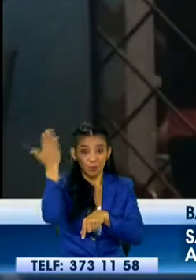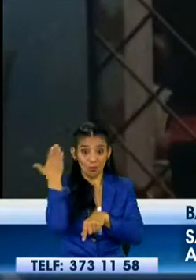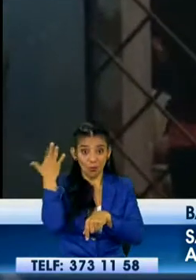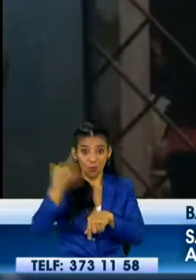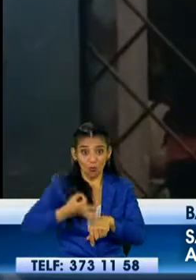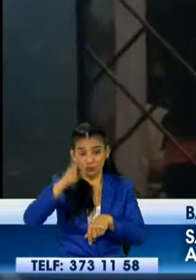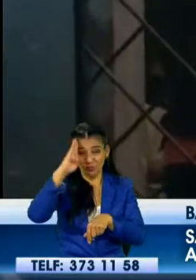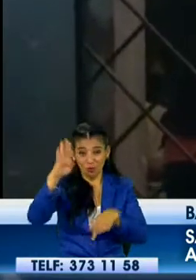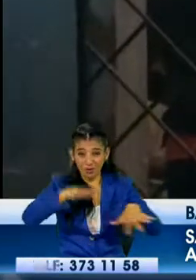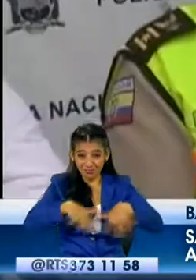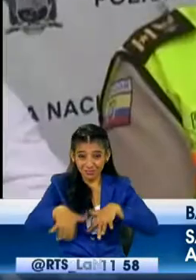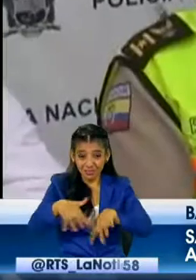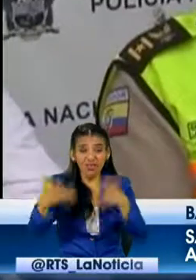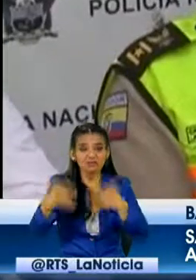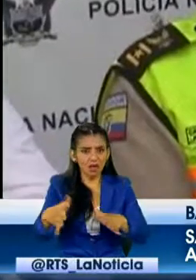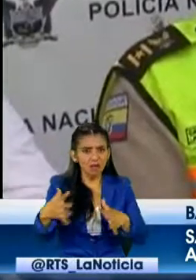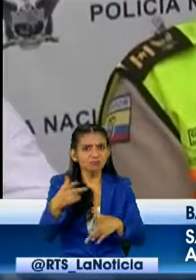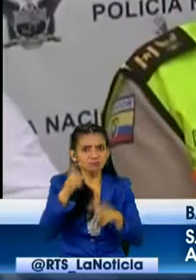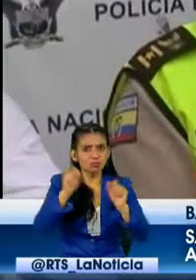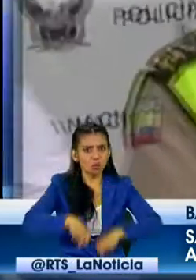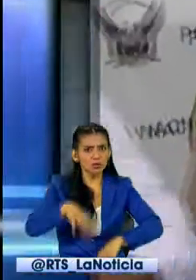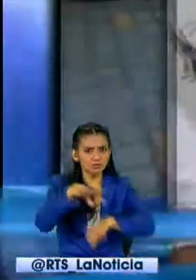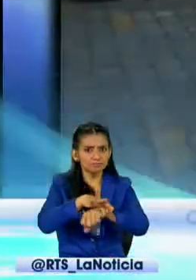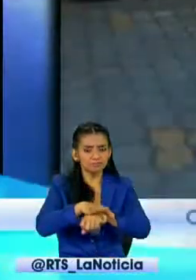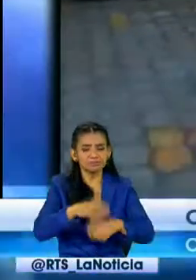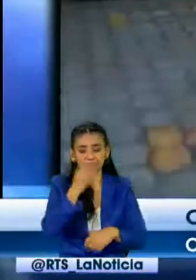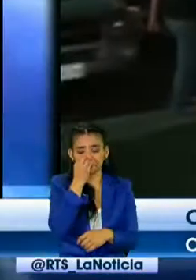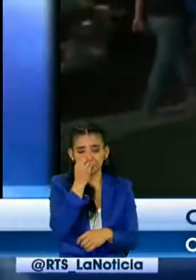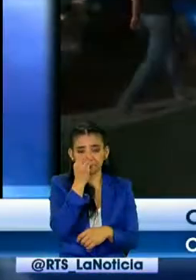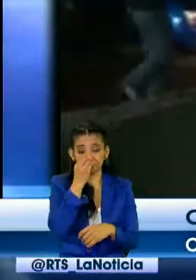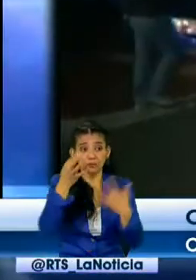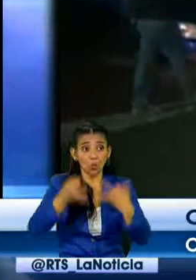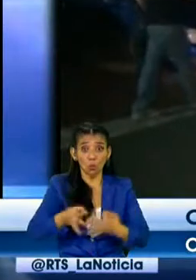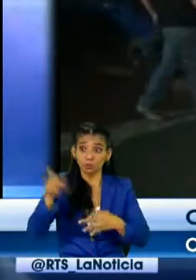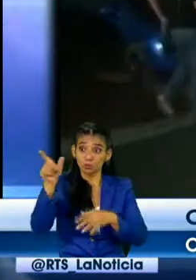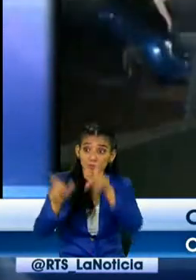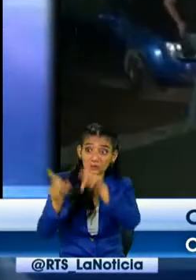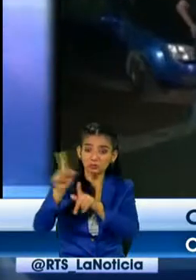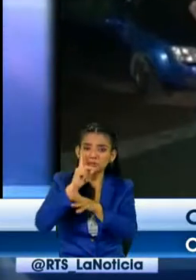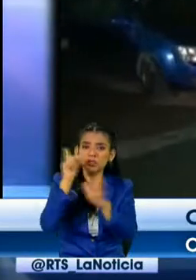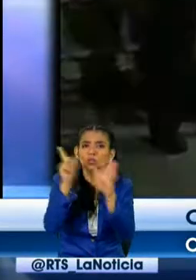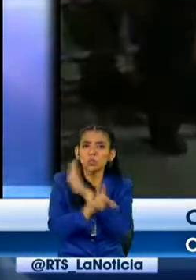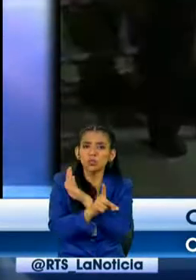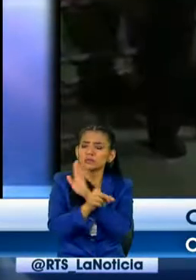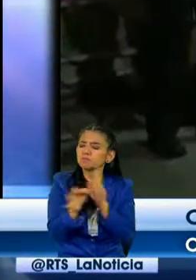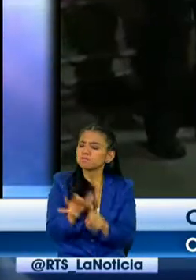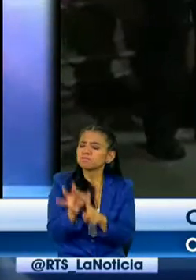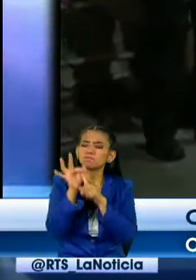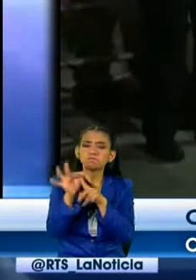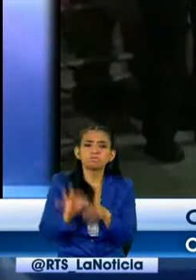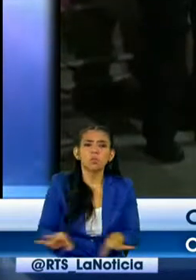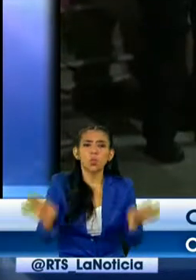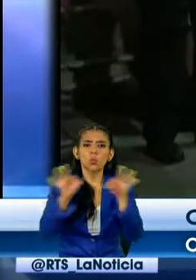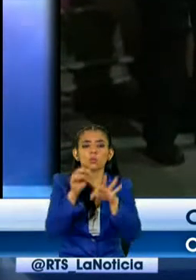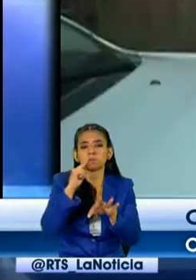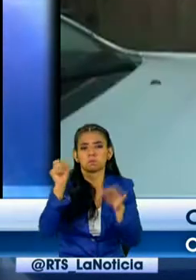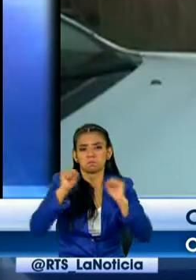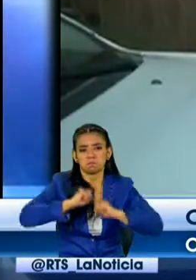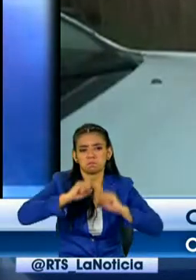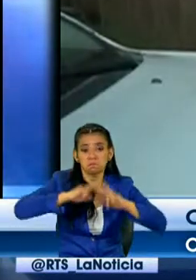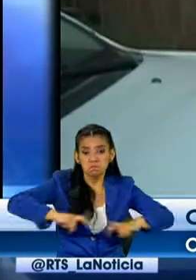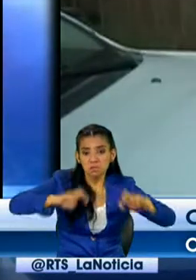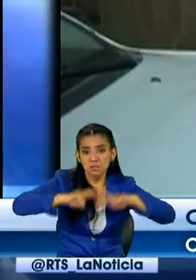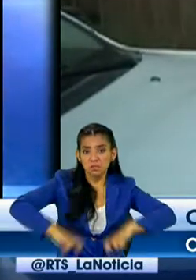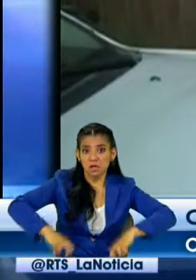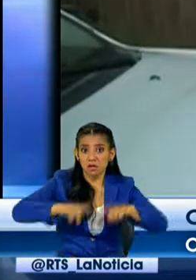el operativo Jaque Mate 2. Y más que nada, las denuncias han sido la base fundamental para la investigación que la Unidad de Inteligencia